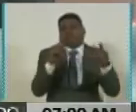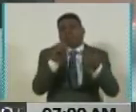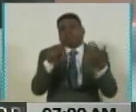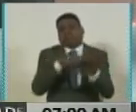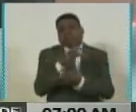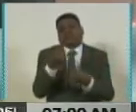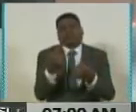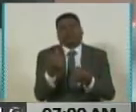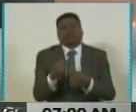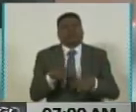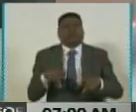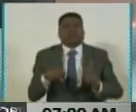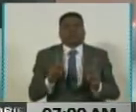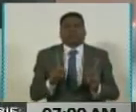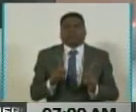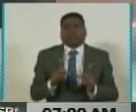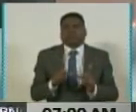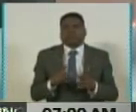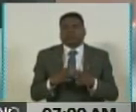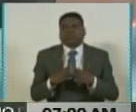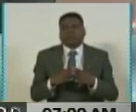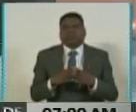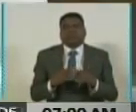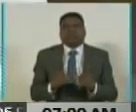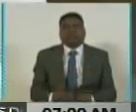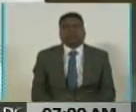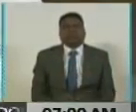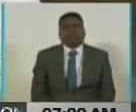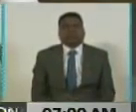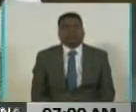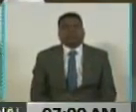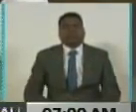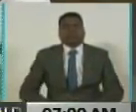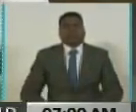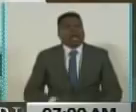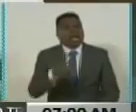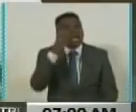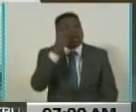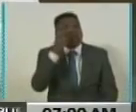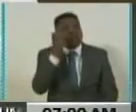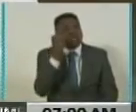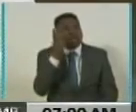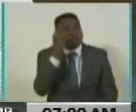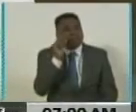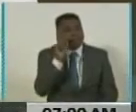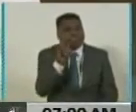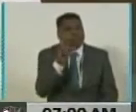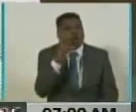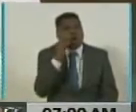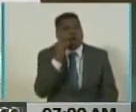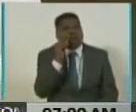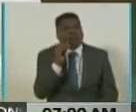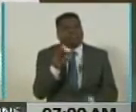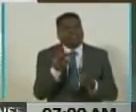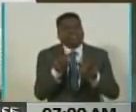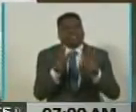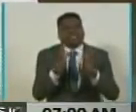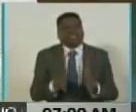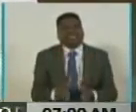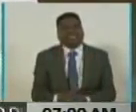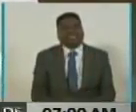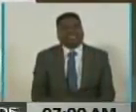tengan la posibilidad de sortear esta crisis. Ahí escuchábamos el análisis que hacía Samper un poco en torno a lo que